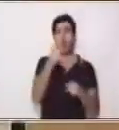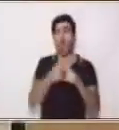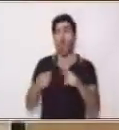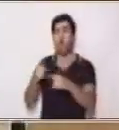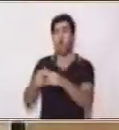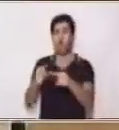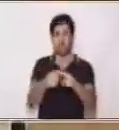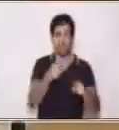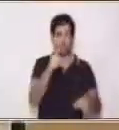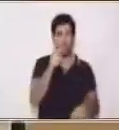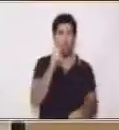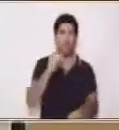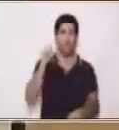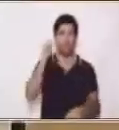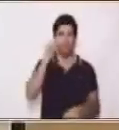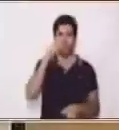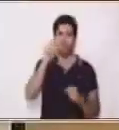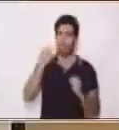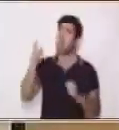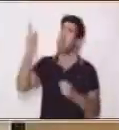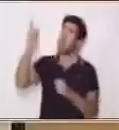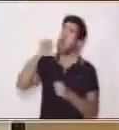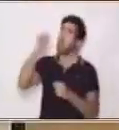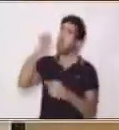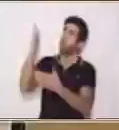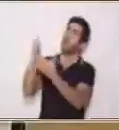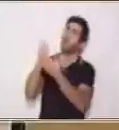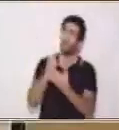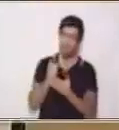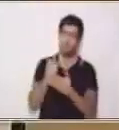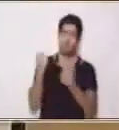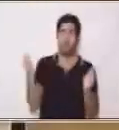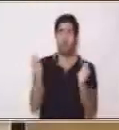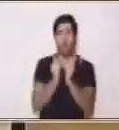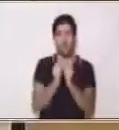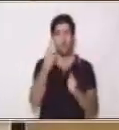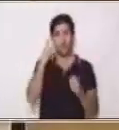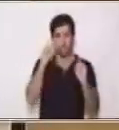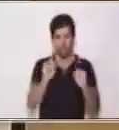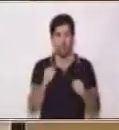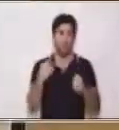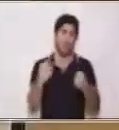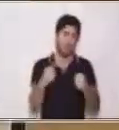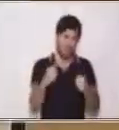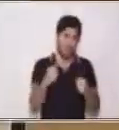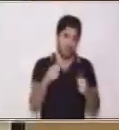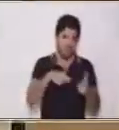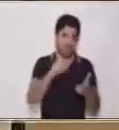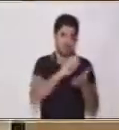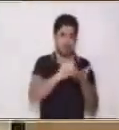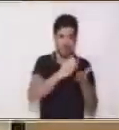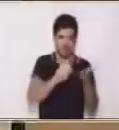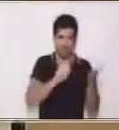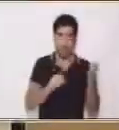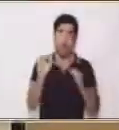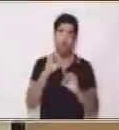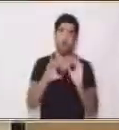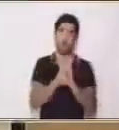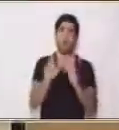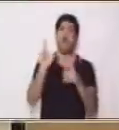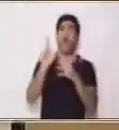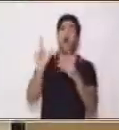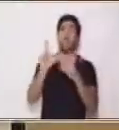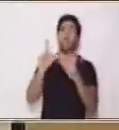un adulto y puedes pedir ayuda a un adulto para poder alcanzar objetos que pueden estar muy alto dentro de casa